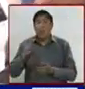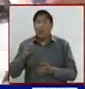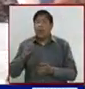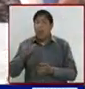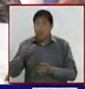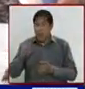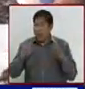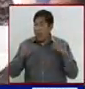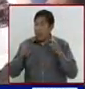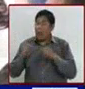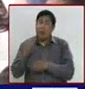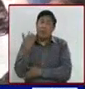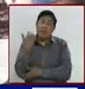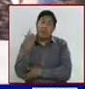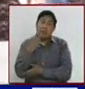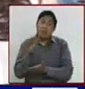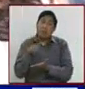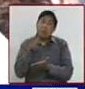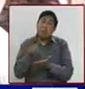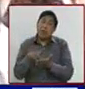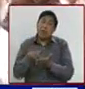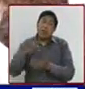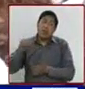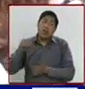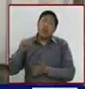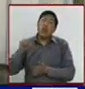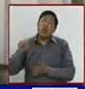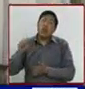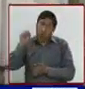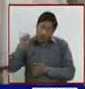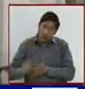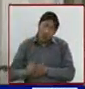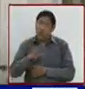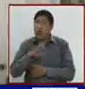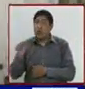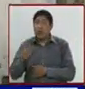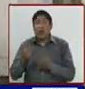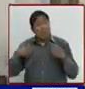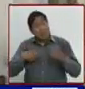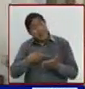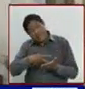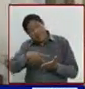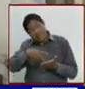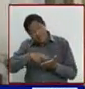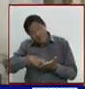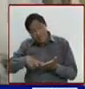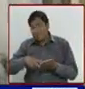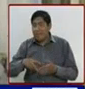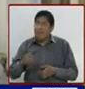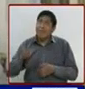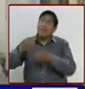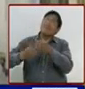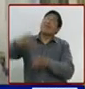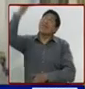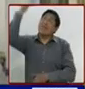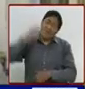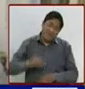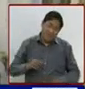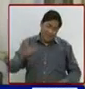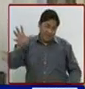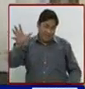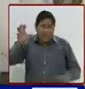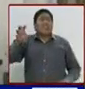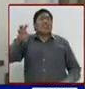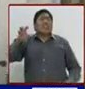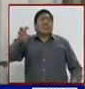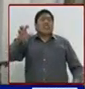Plaza La Joya en Cochabamba, en la zona sur de esta ciudad. Mientras patinaba, se apoyó a un poste de alumbrado público y recibió una descarga eléctrica, y